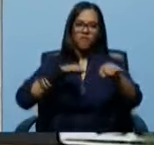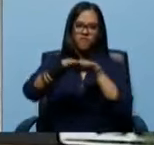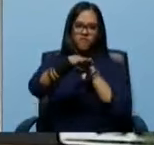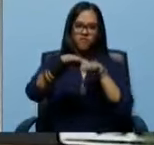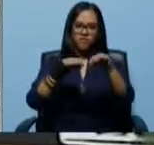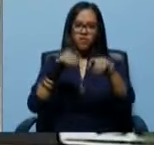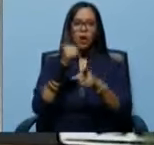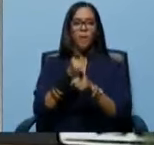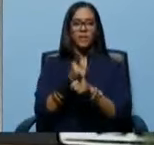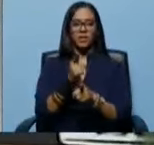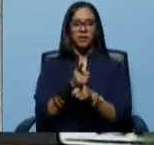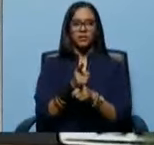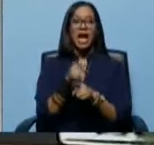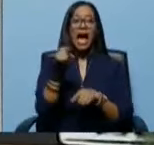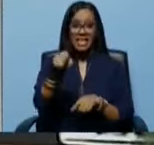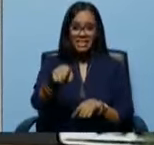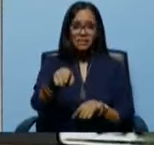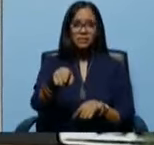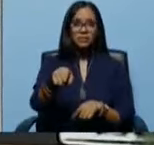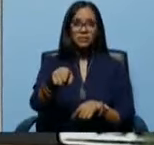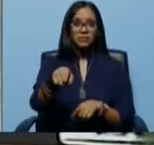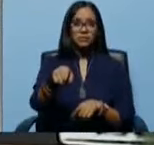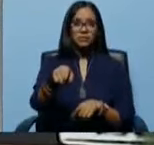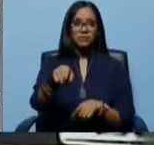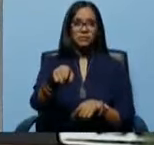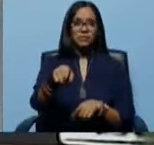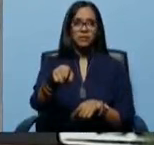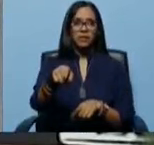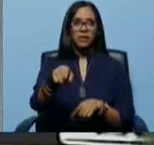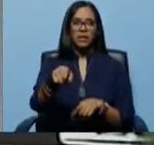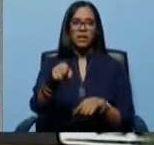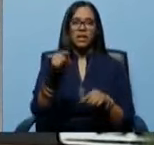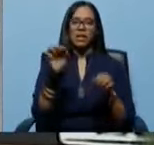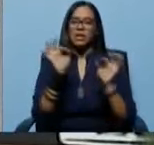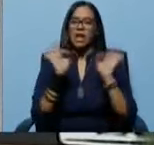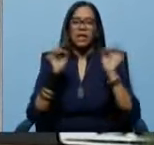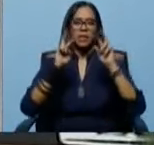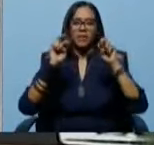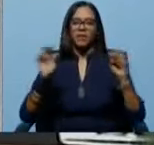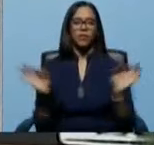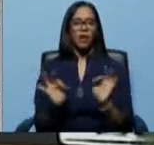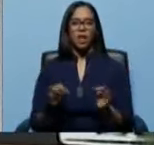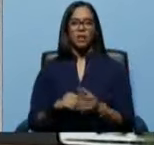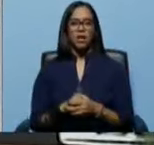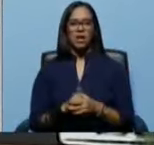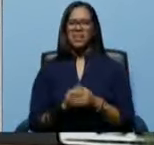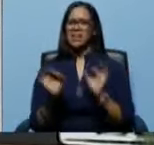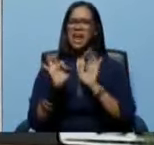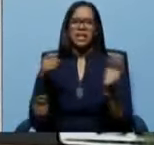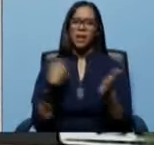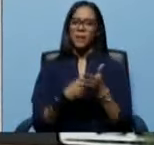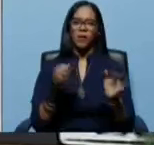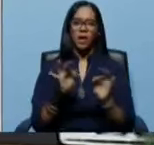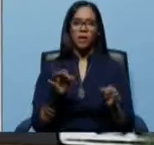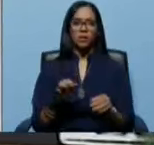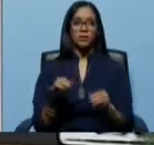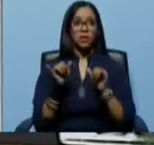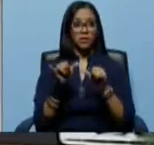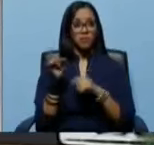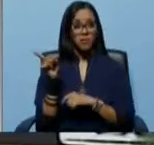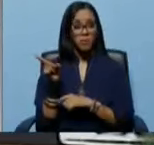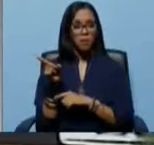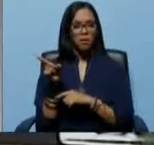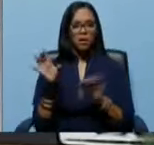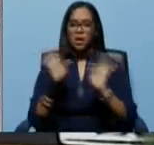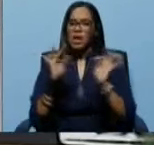piques. Ahí. Y nadie averiguó nada. Y nadie pagó nada. ¿Será ese mismo?